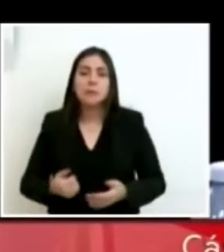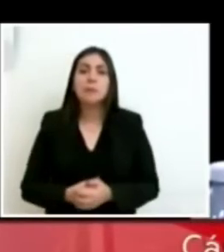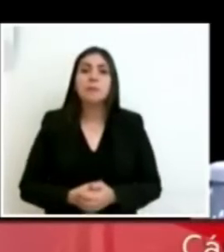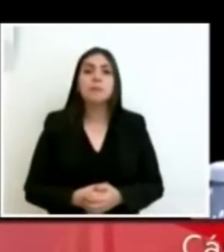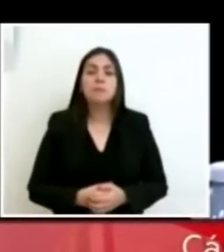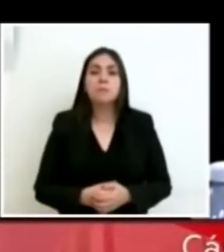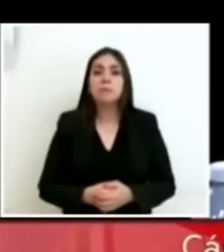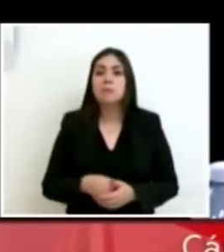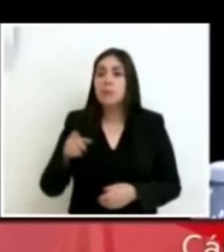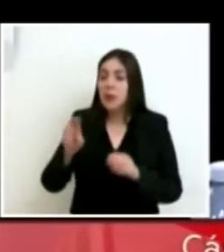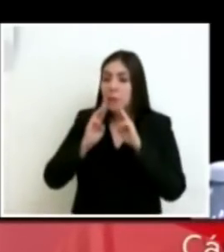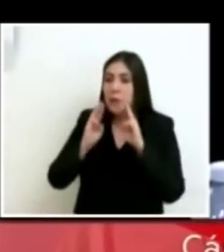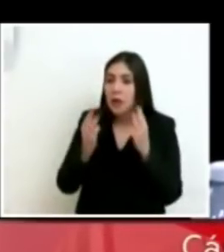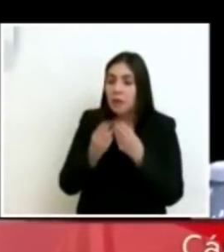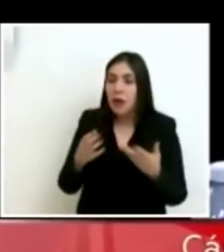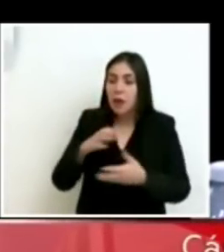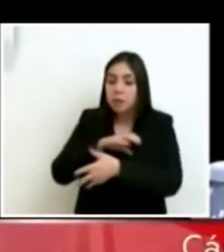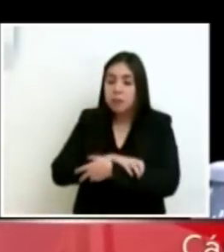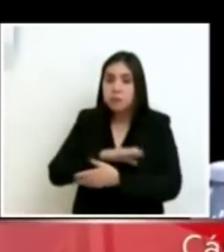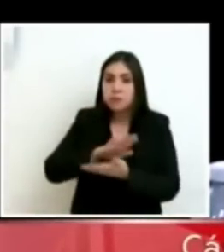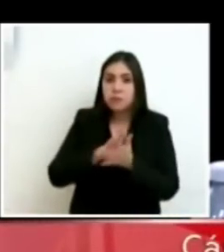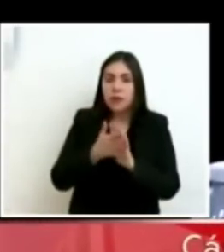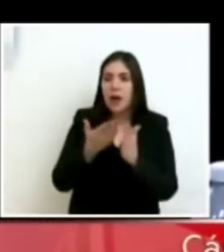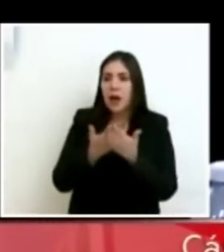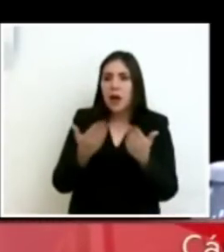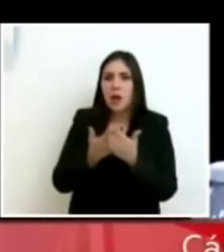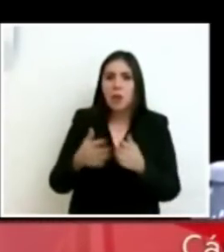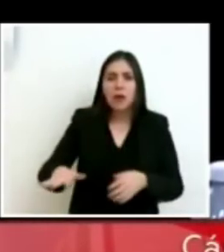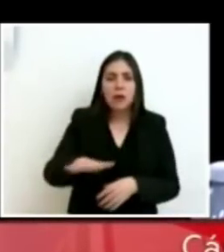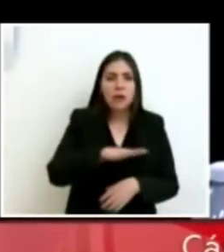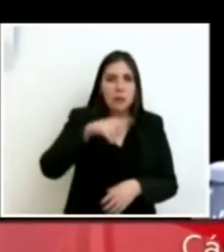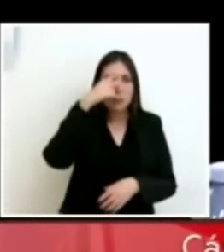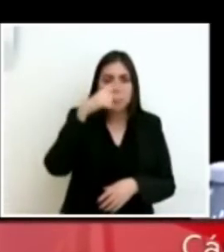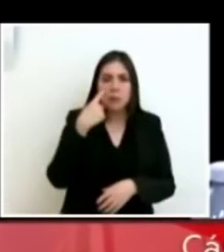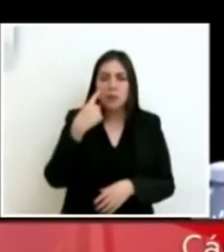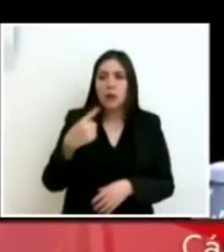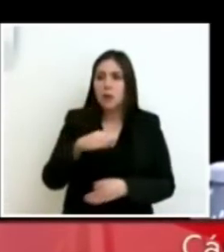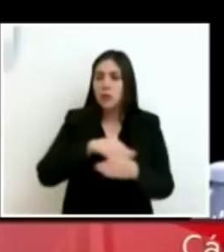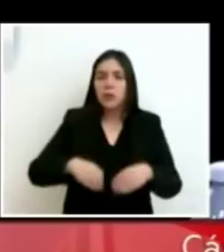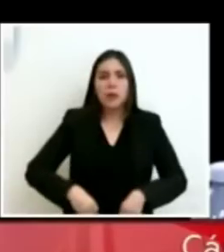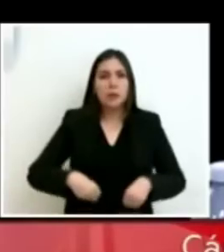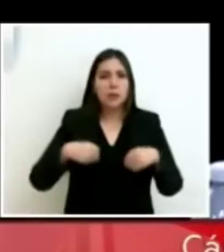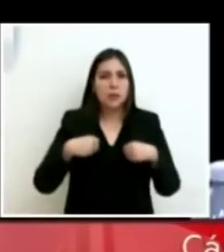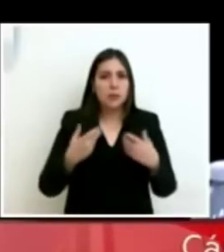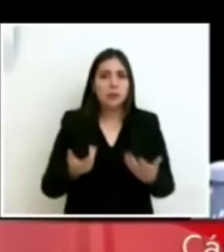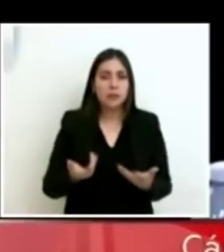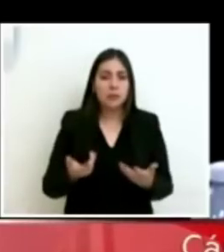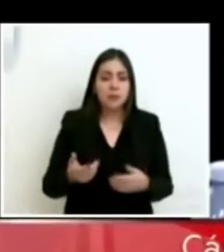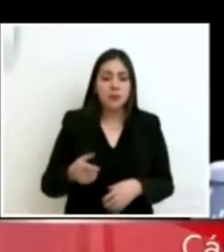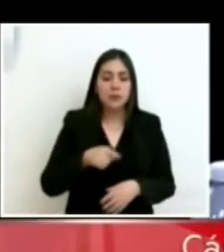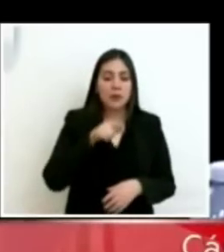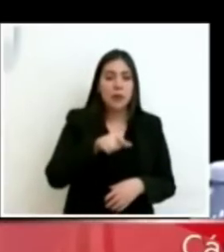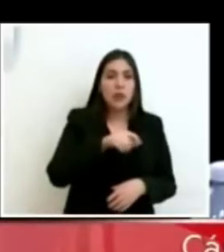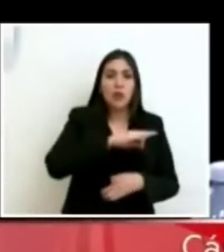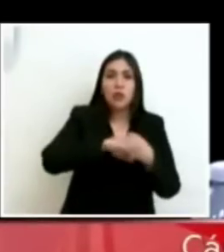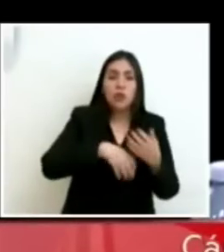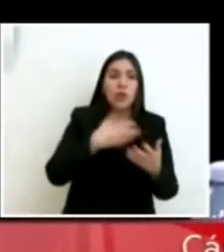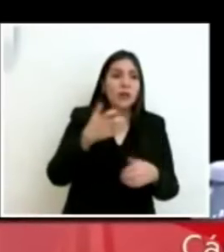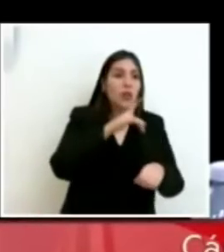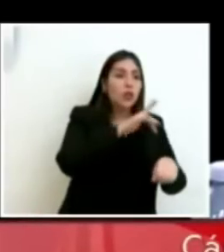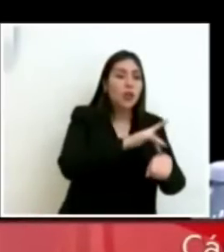aliaron con el crimen organizado y vean hoy el México en el que vivimos. Todo lo que tocan lo destrozan.